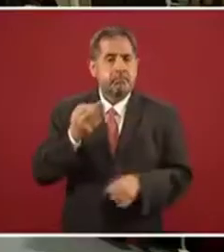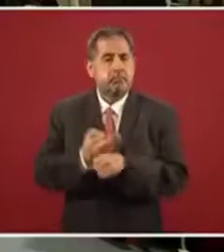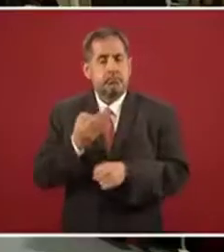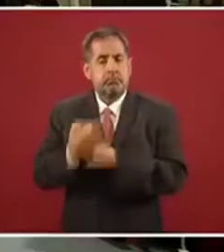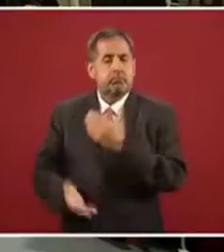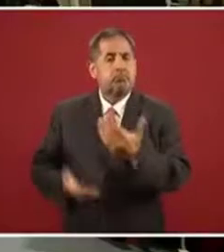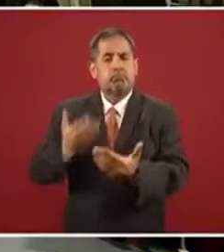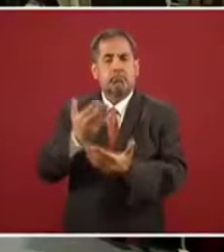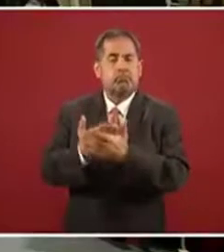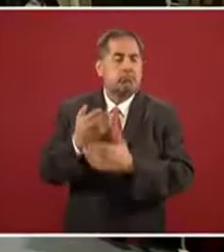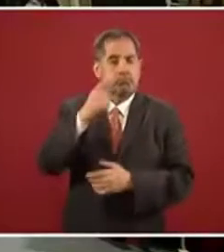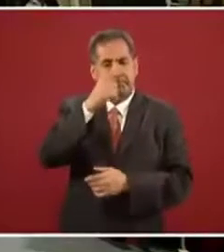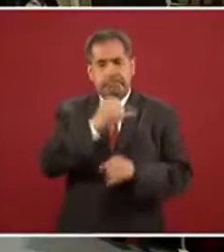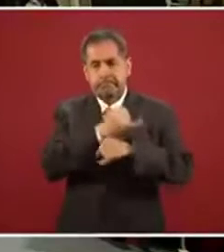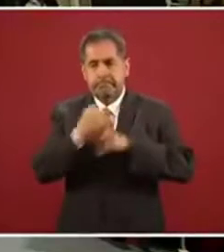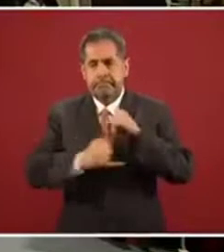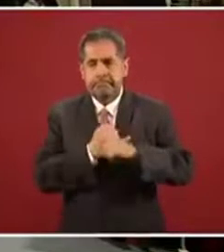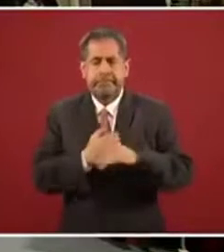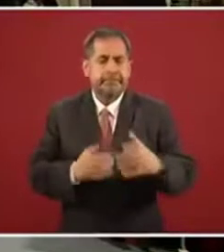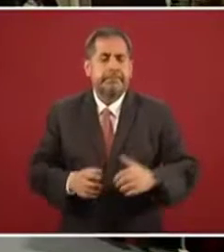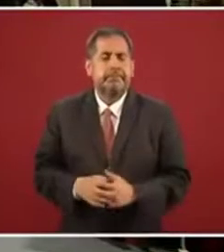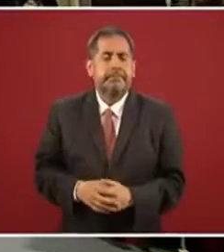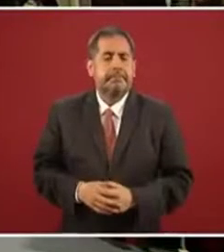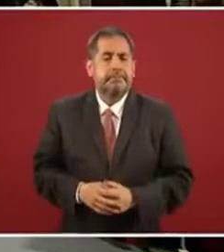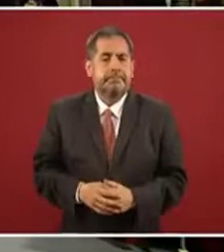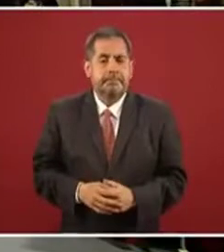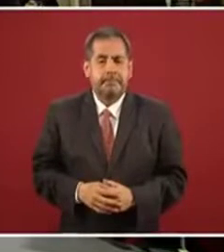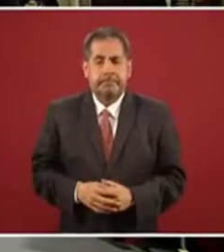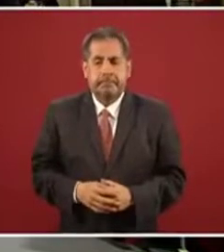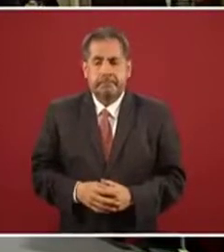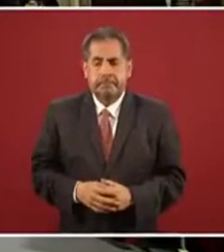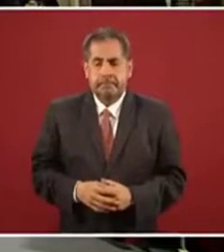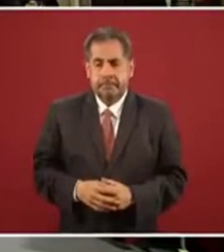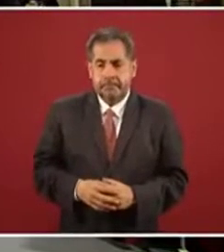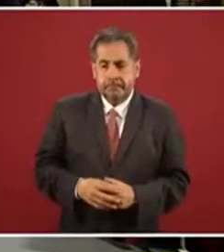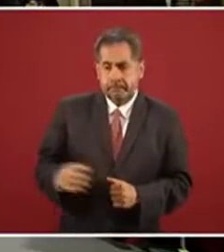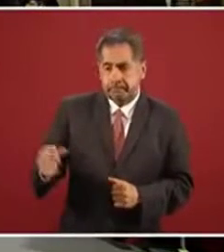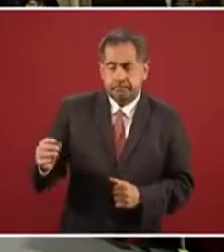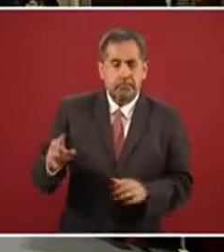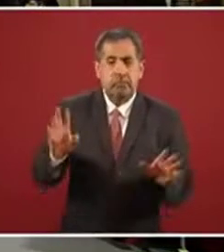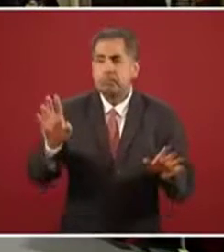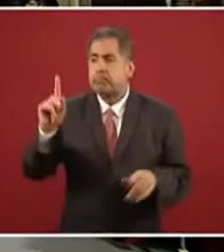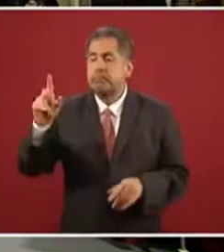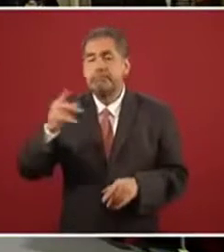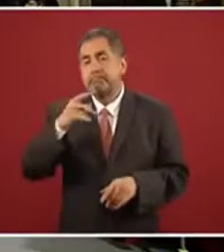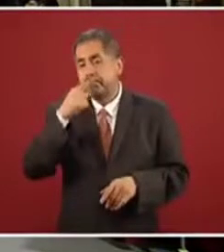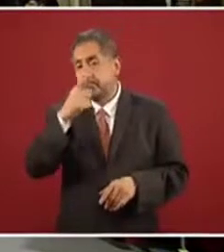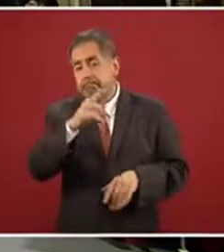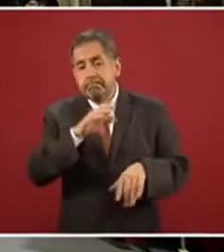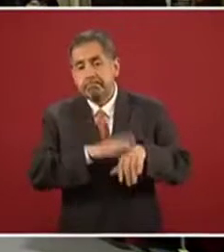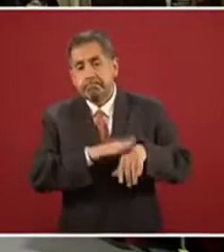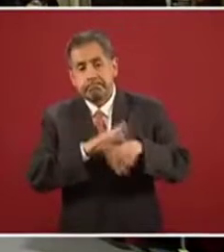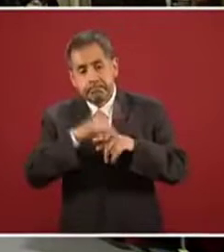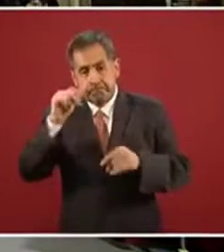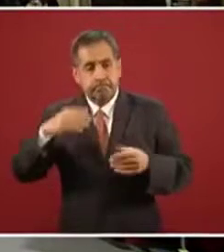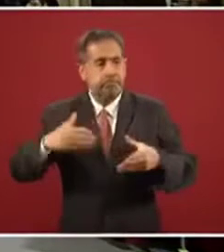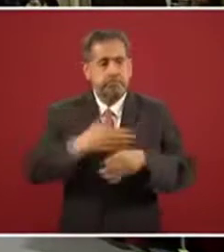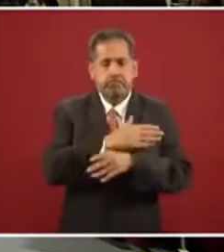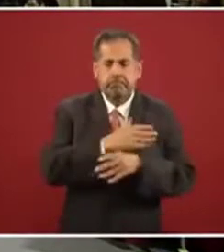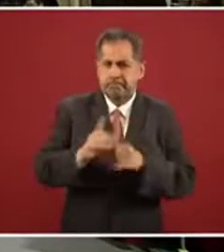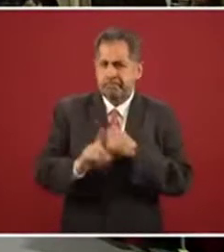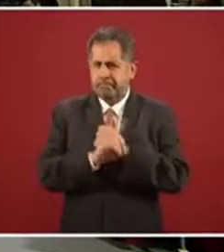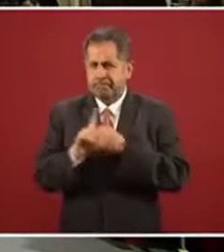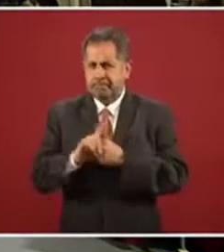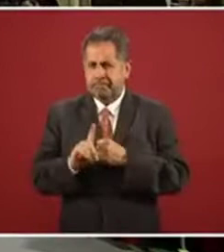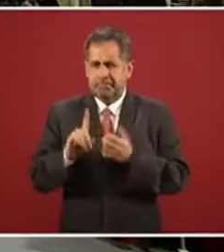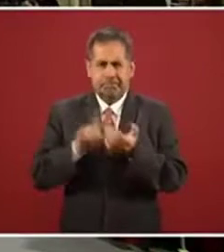que se pueda dar esta violación a No, bueno, pues es para que no se dé, ¿verdad? Pero de antemano ya hay un problema cuando hay ese